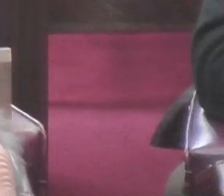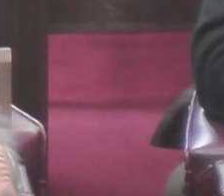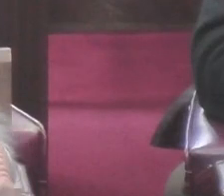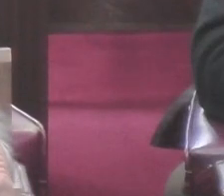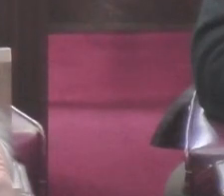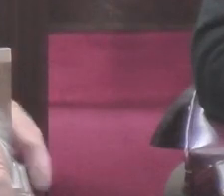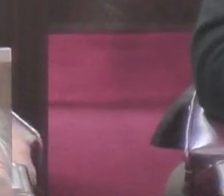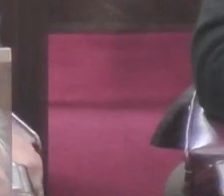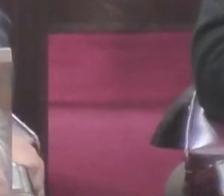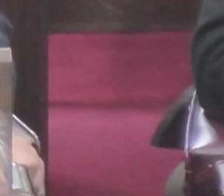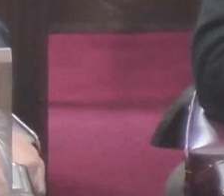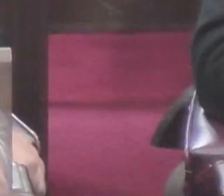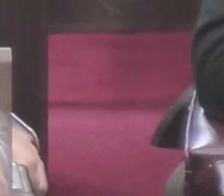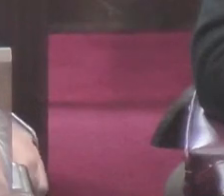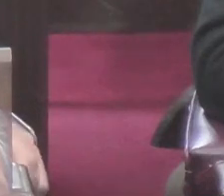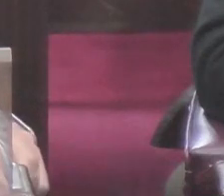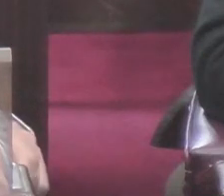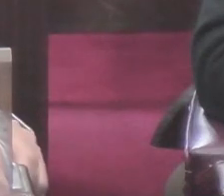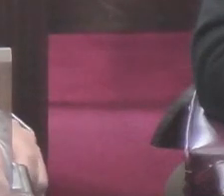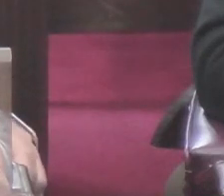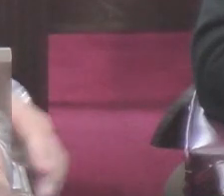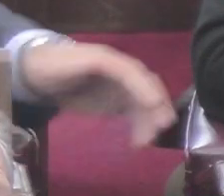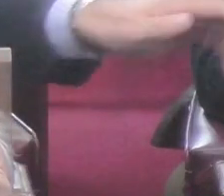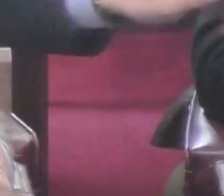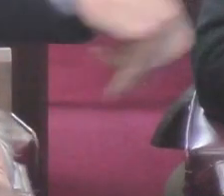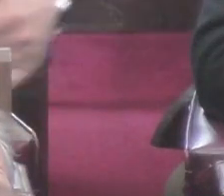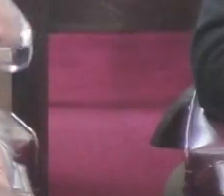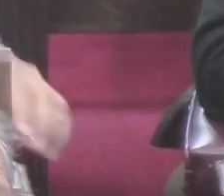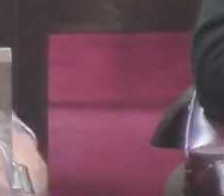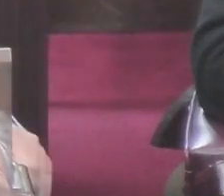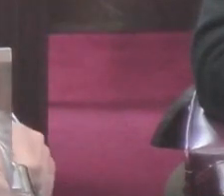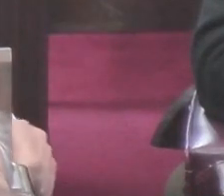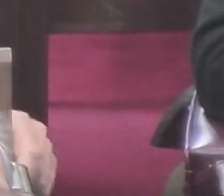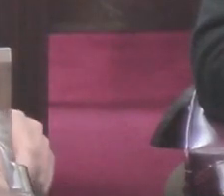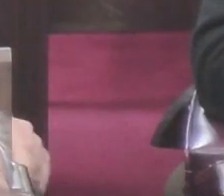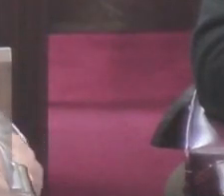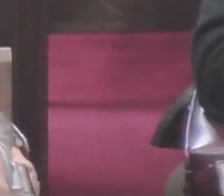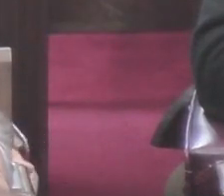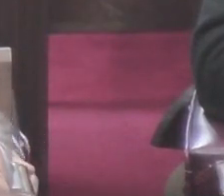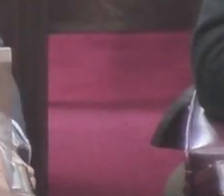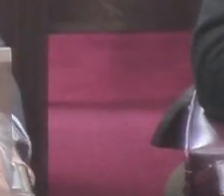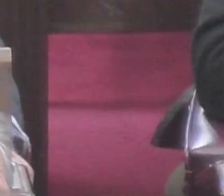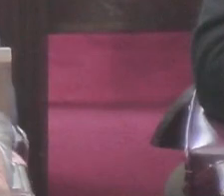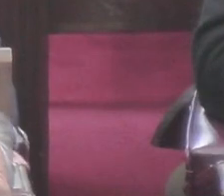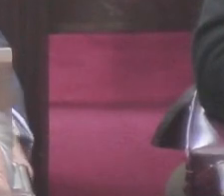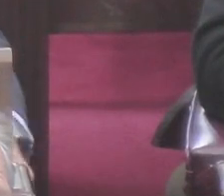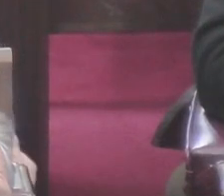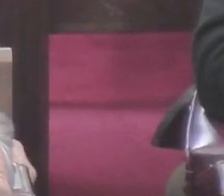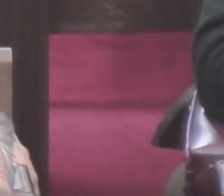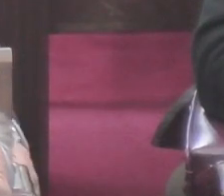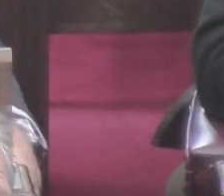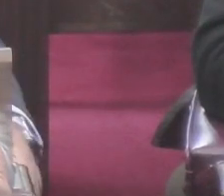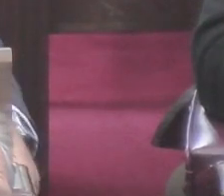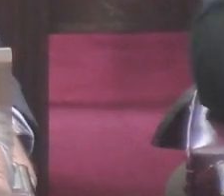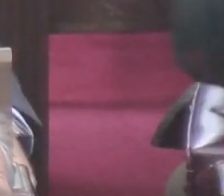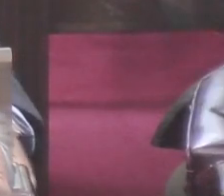es para pedirle permiso para tenernos de todo el bloque Gracias diputada consideración la